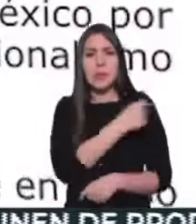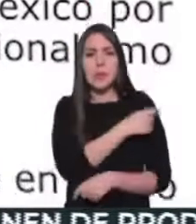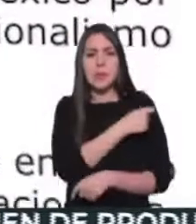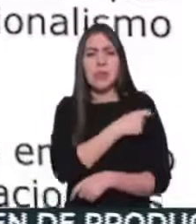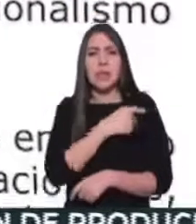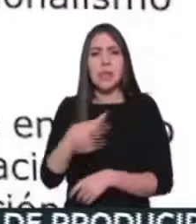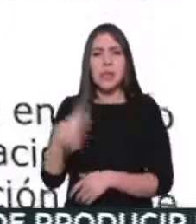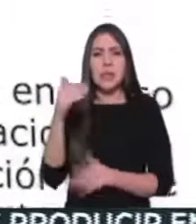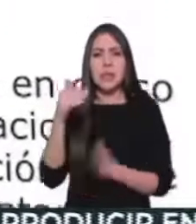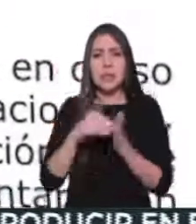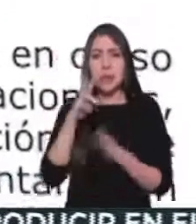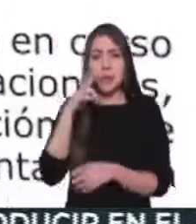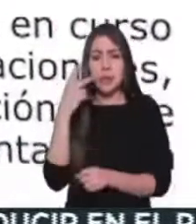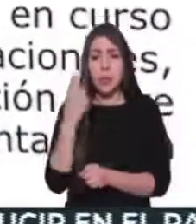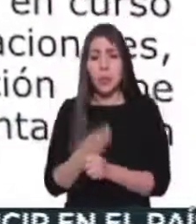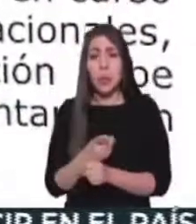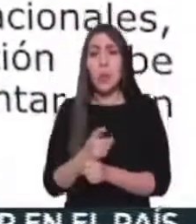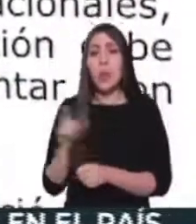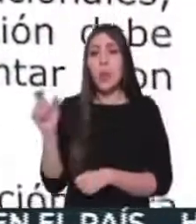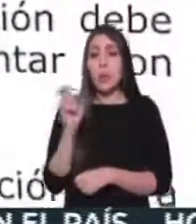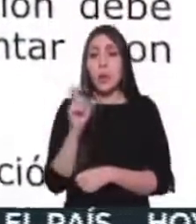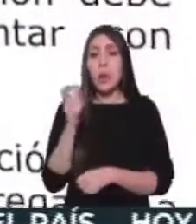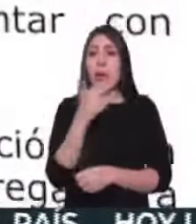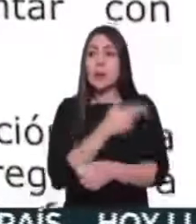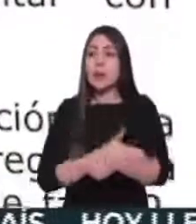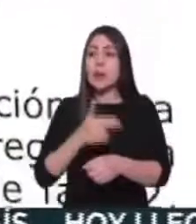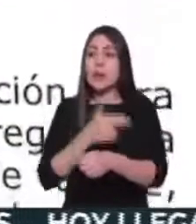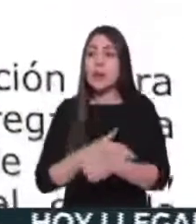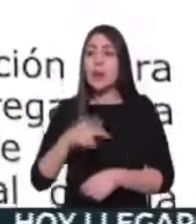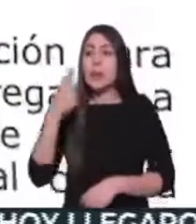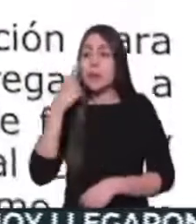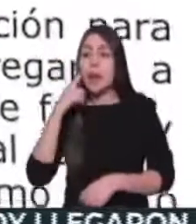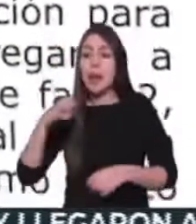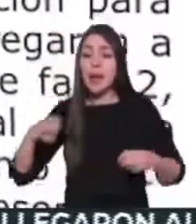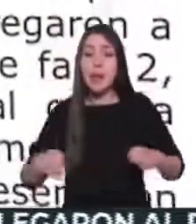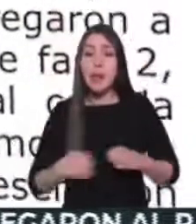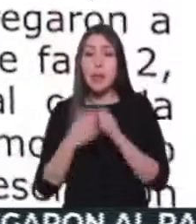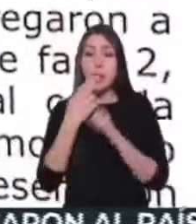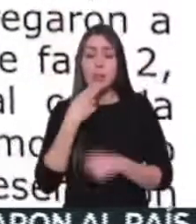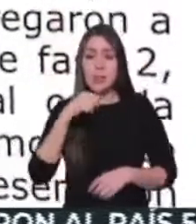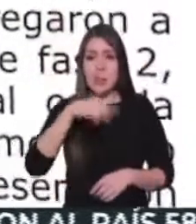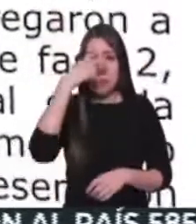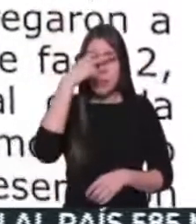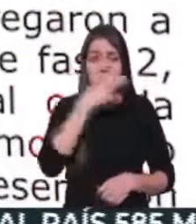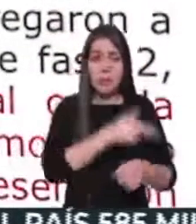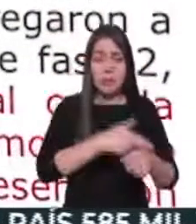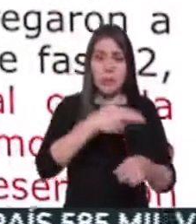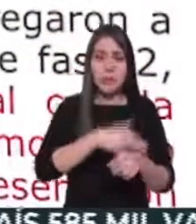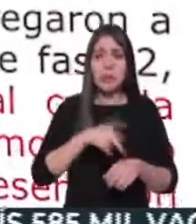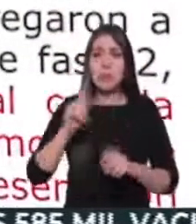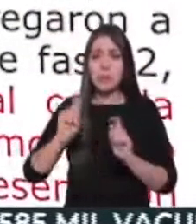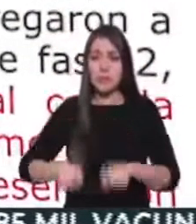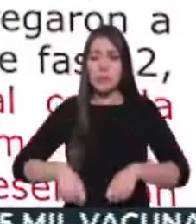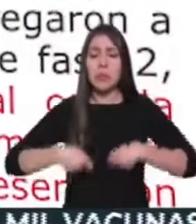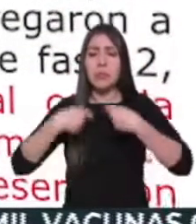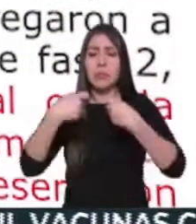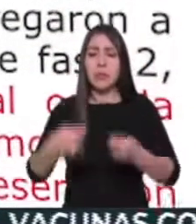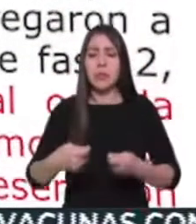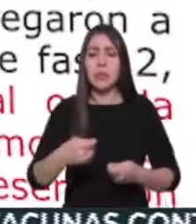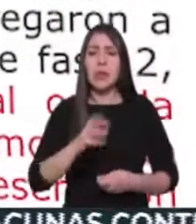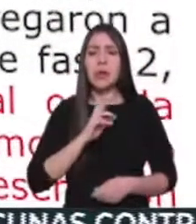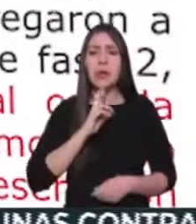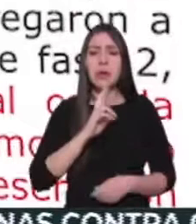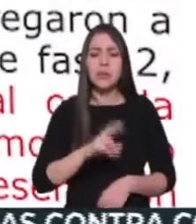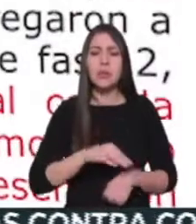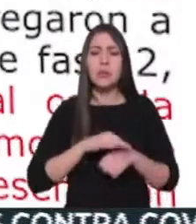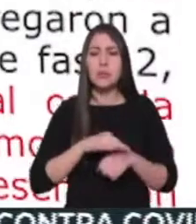voluntarios, y que al momento de solicitarse la autorización para su uso de emergencia en México, se entregaron a la autoridad regulatoria